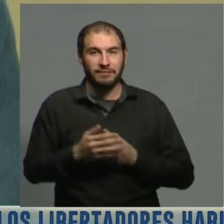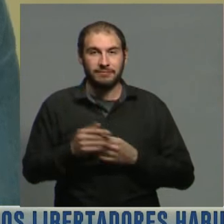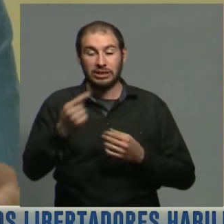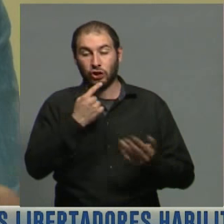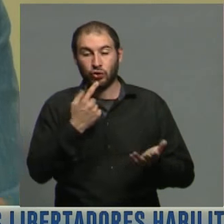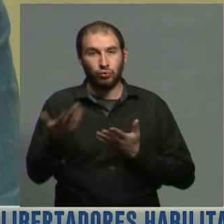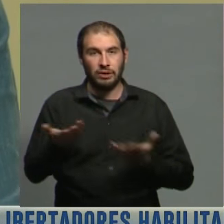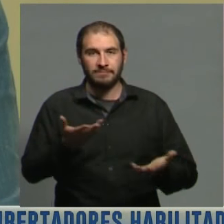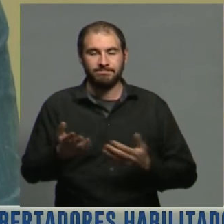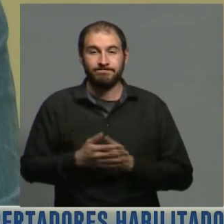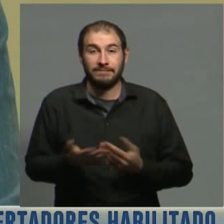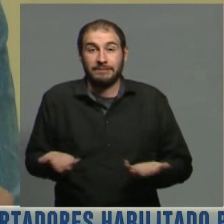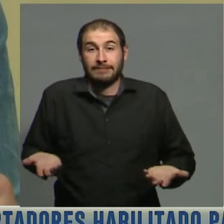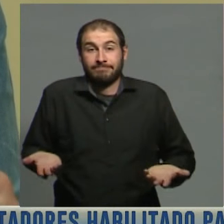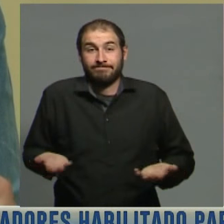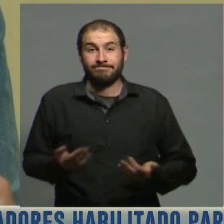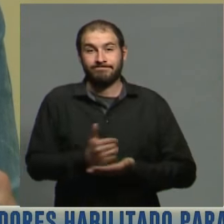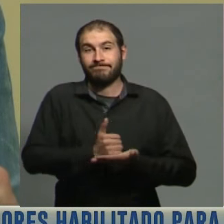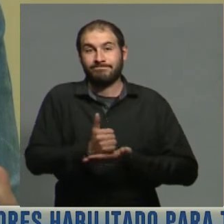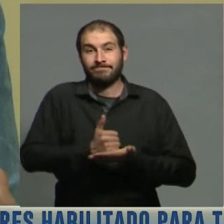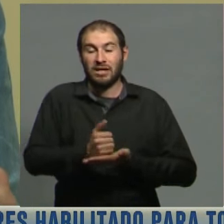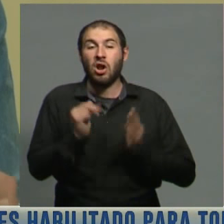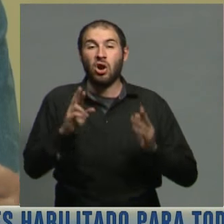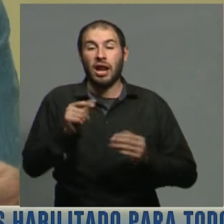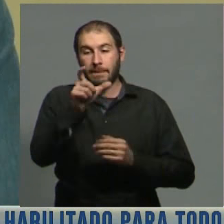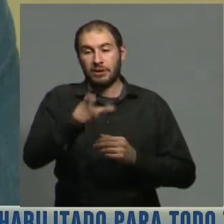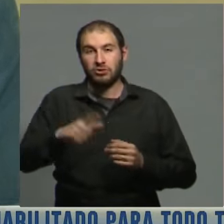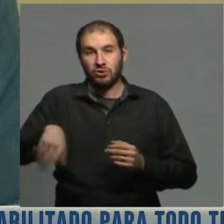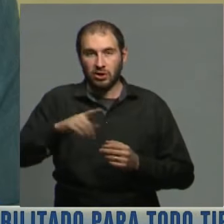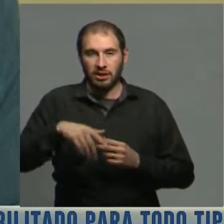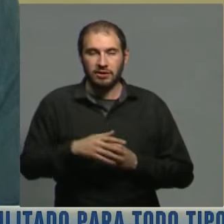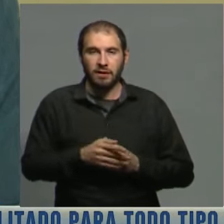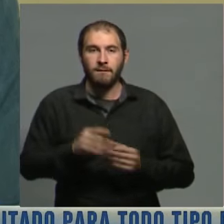incertidumbre, pero bueno, habrá que esperar y ojalá que la población reaccione de la manera